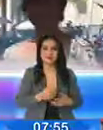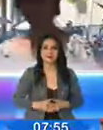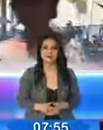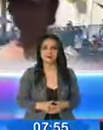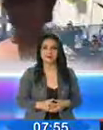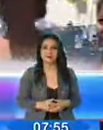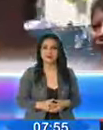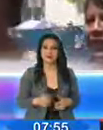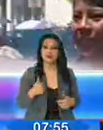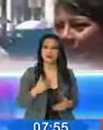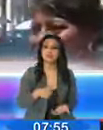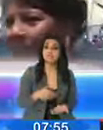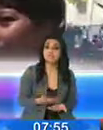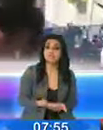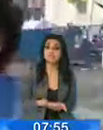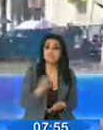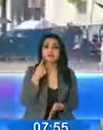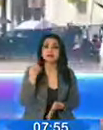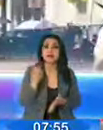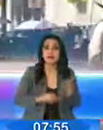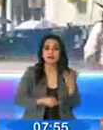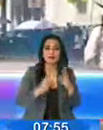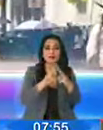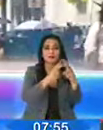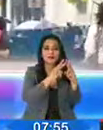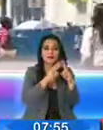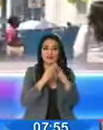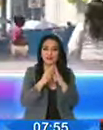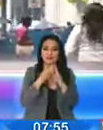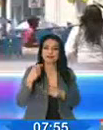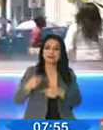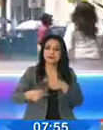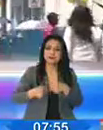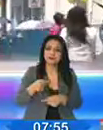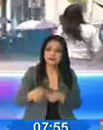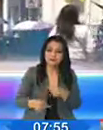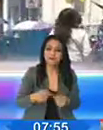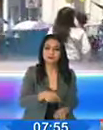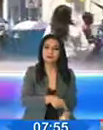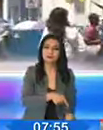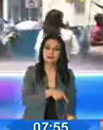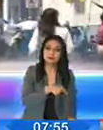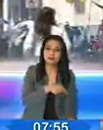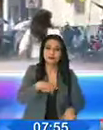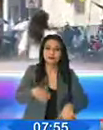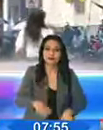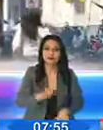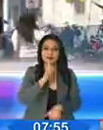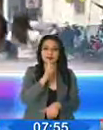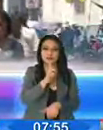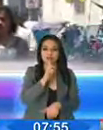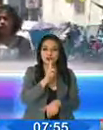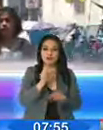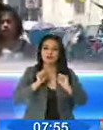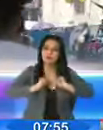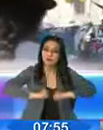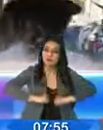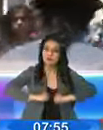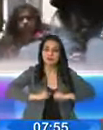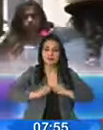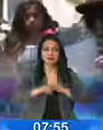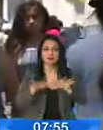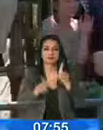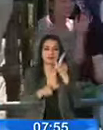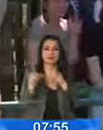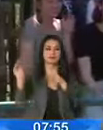venido para conocer más nuestras tradiciones, las costumbres de este pueblo y poder transmitir al resto de las